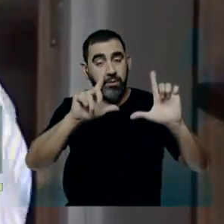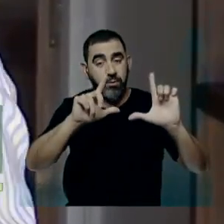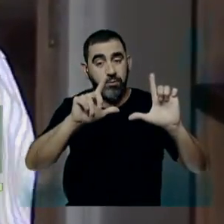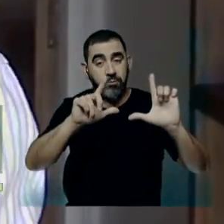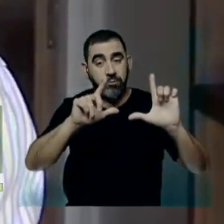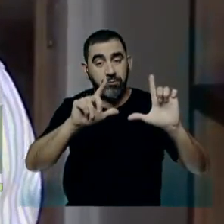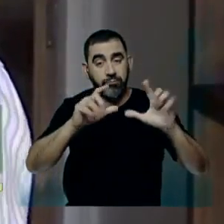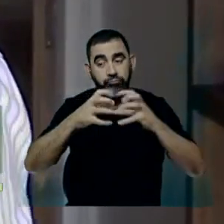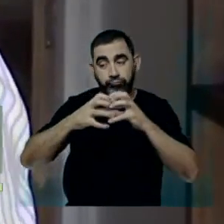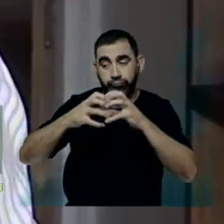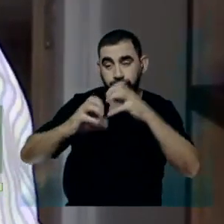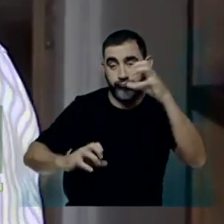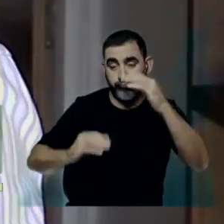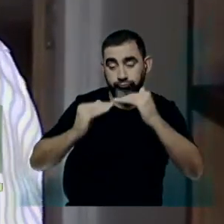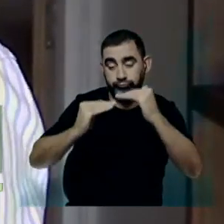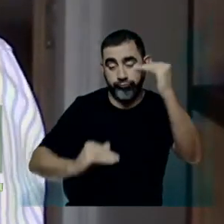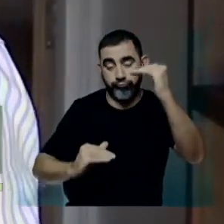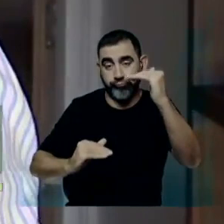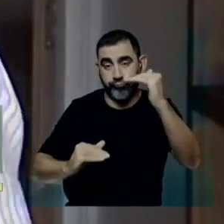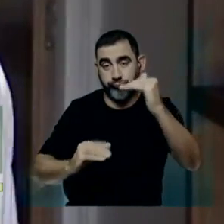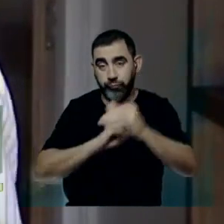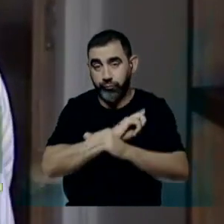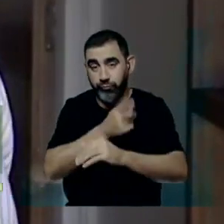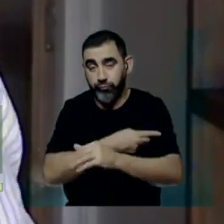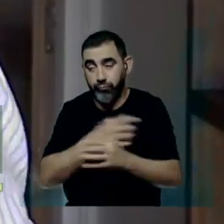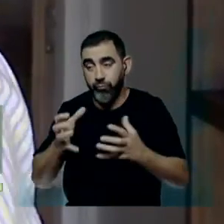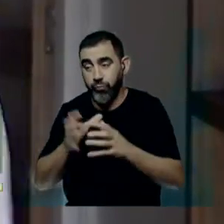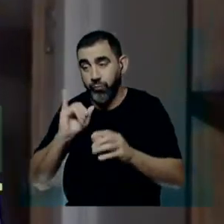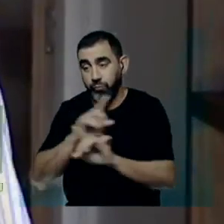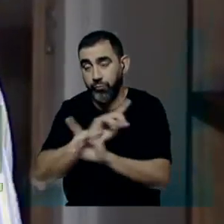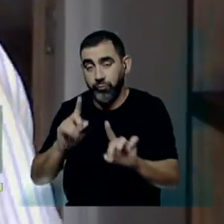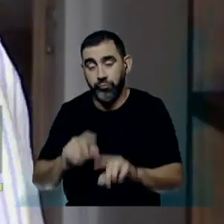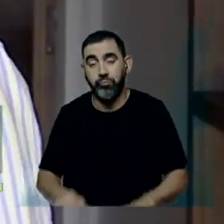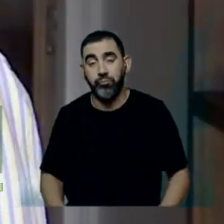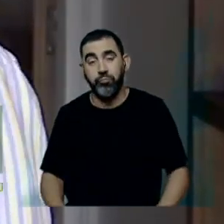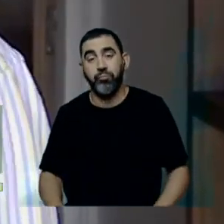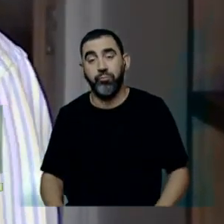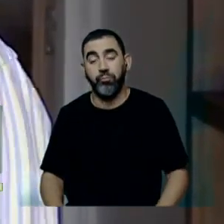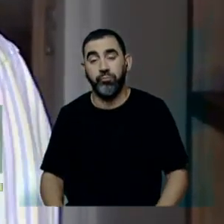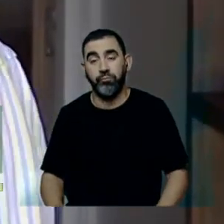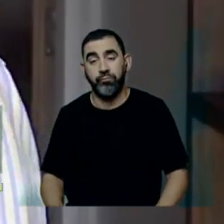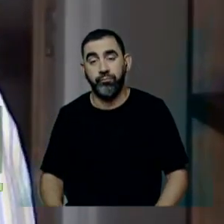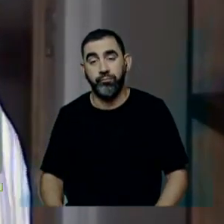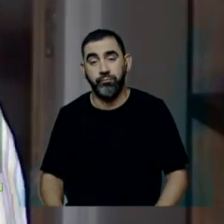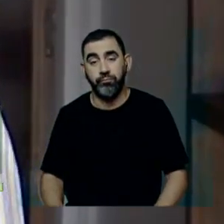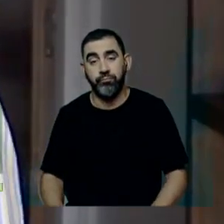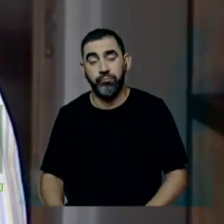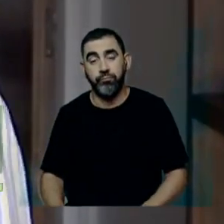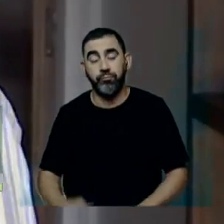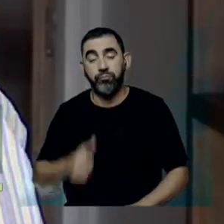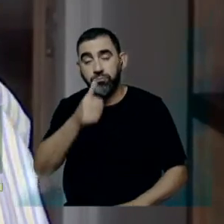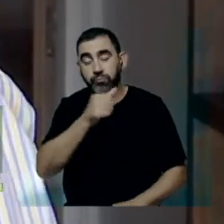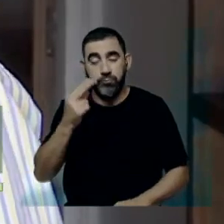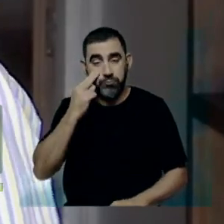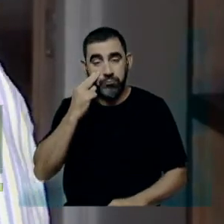con esta polarización, una candidatura propia, ¿fortalece el sector o no lo fortalece? Esa es la diferencia que hemos tenido y que, bueno, resuelta esa